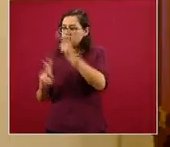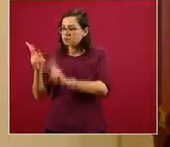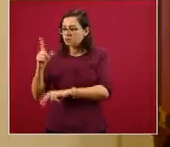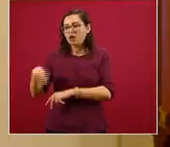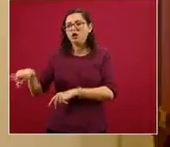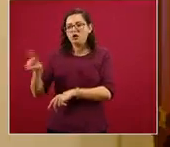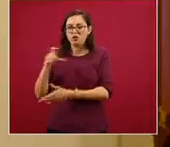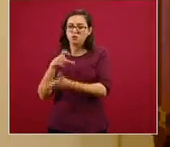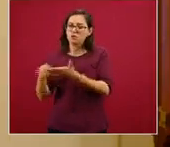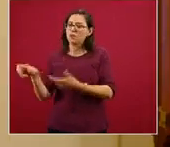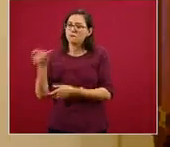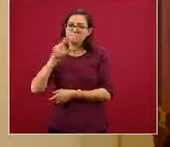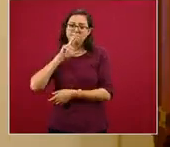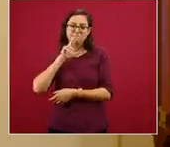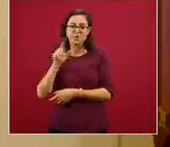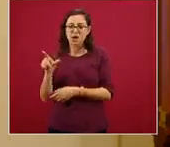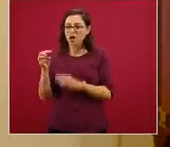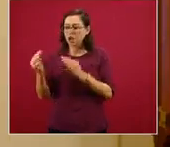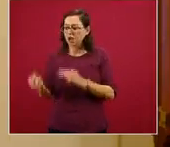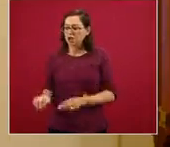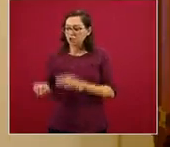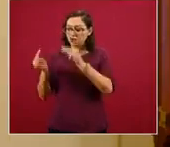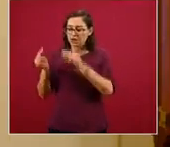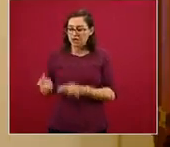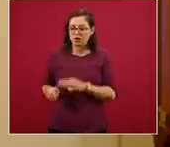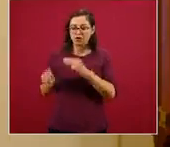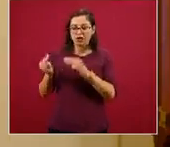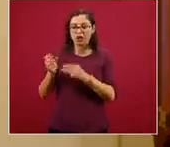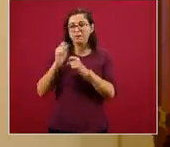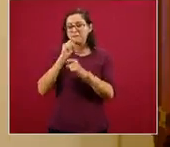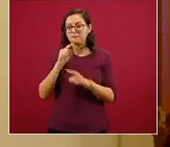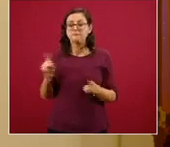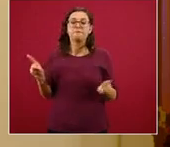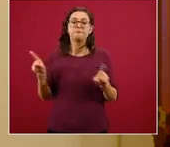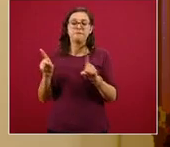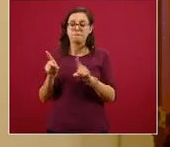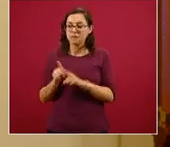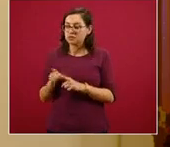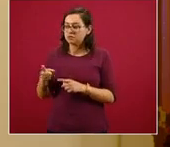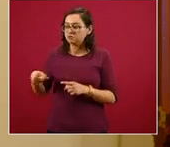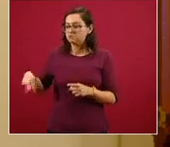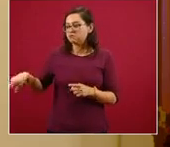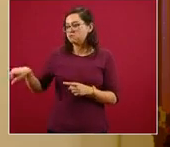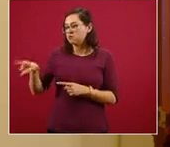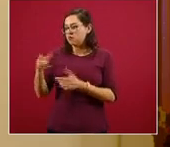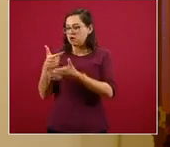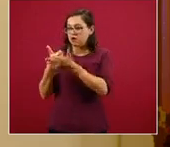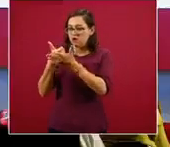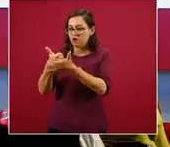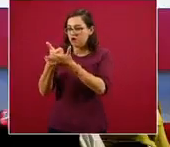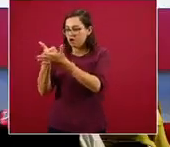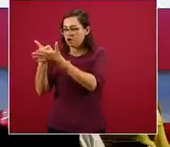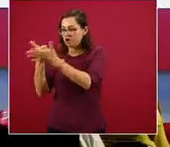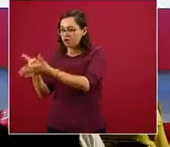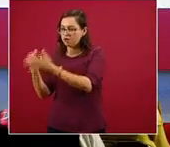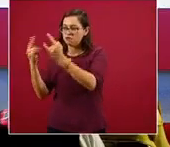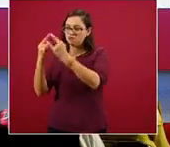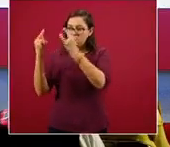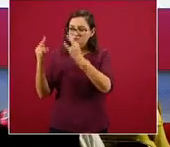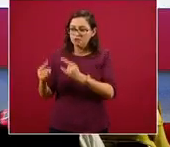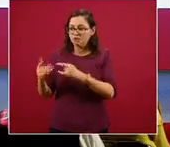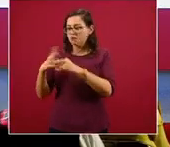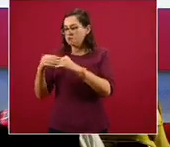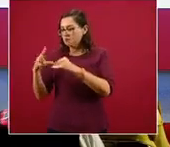pequeños y medianos productores, en mercados de productores, en sistemas solidarios de consumidores y productores, tianguis de productores orgánicos.